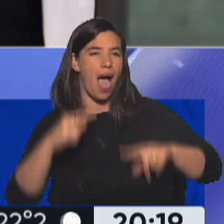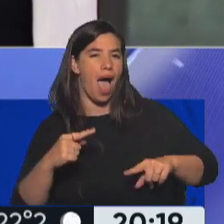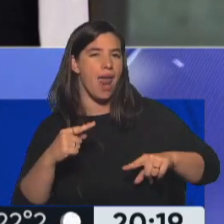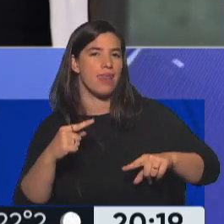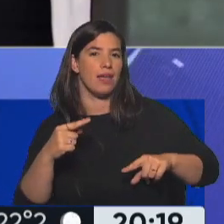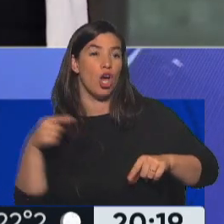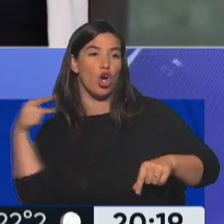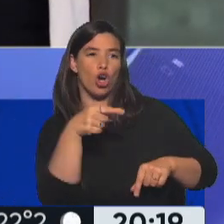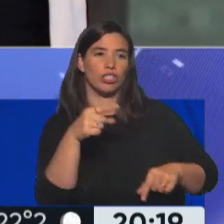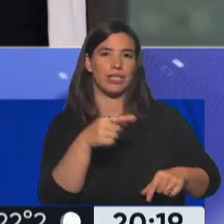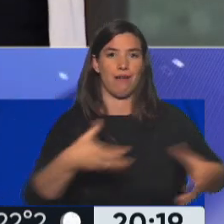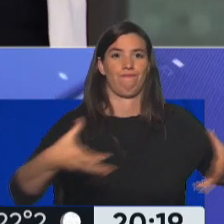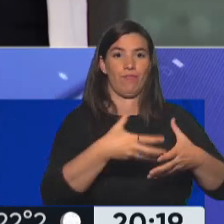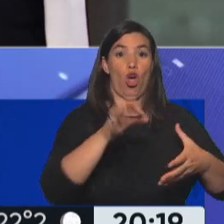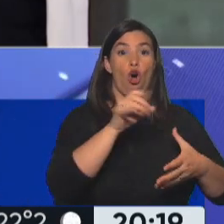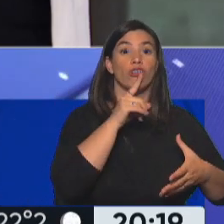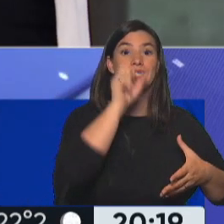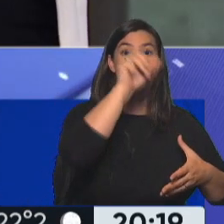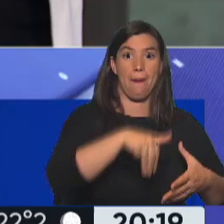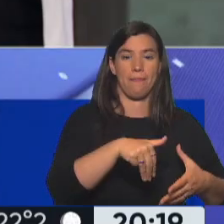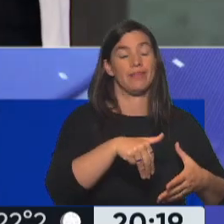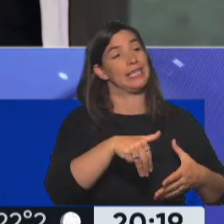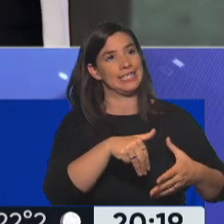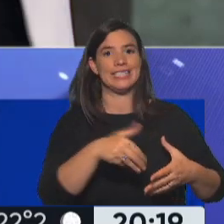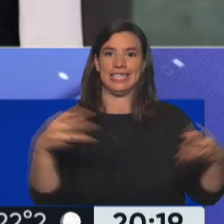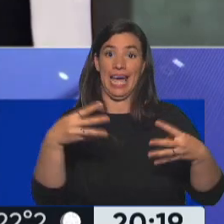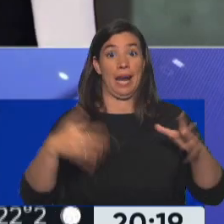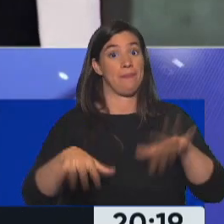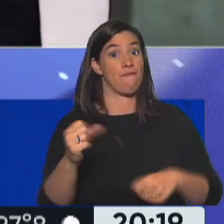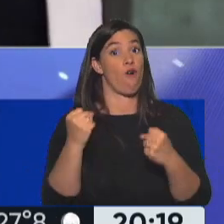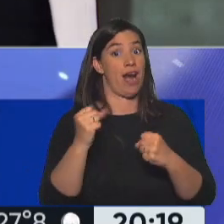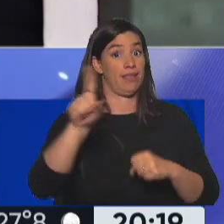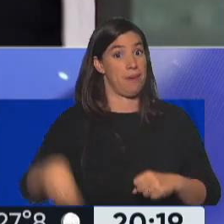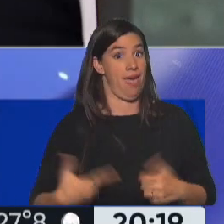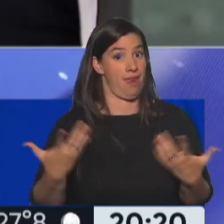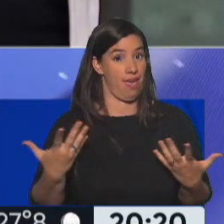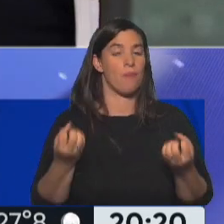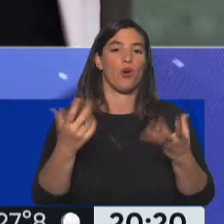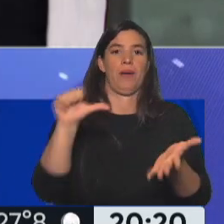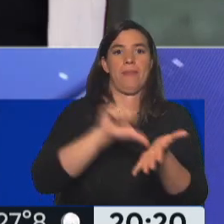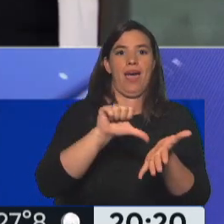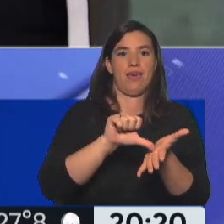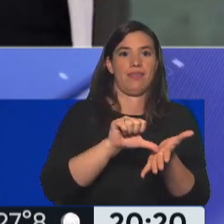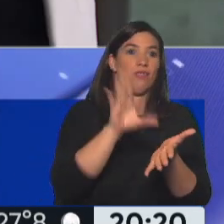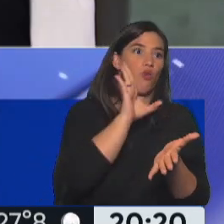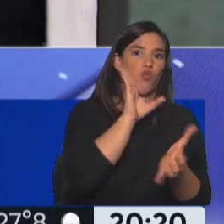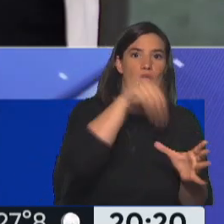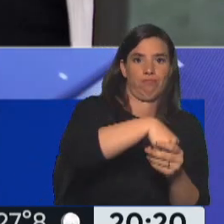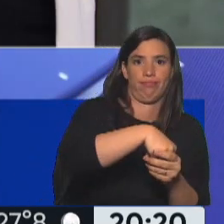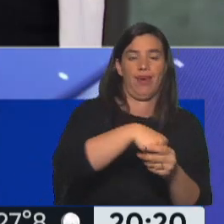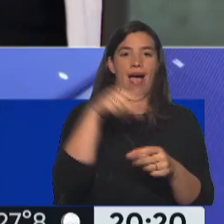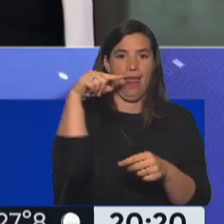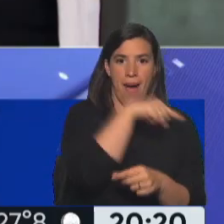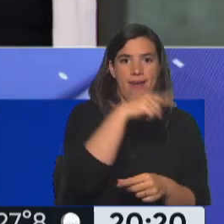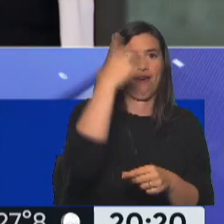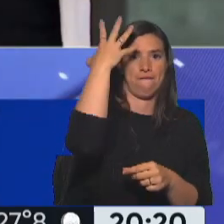OTAN, bueno, por supuesto la escalada de la guerra ya es otro porque estamos hablando de países como Estados Unidos, Alemania,